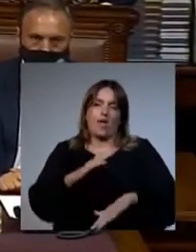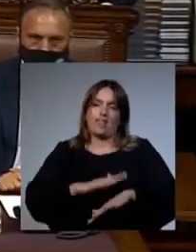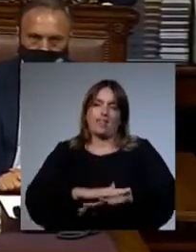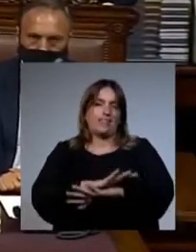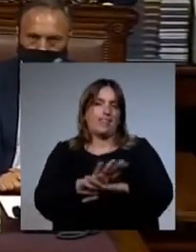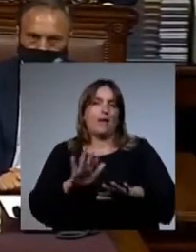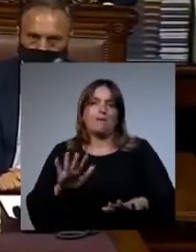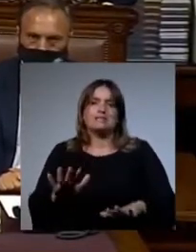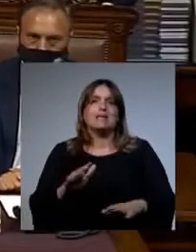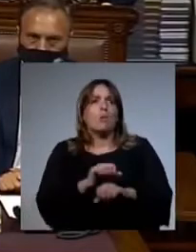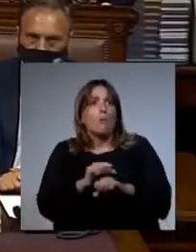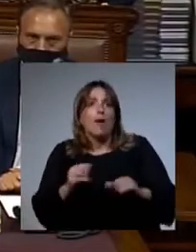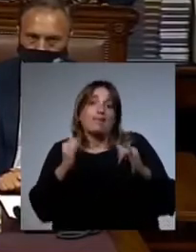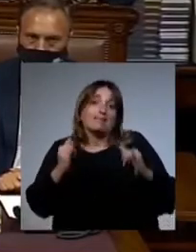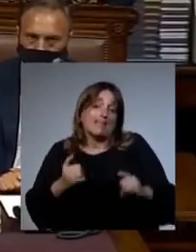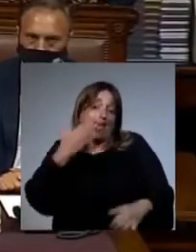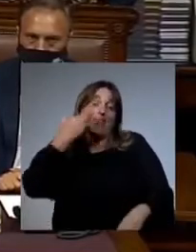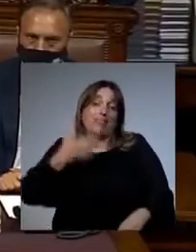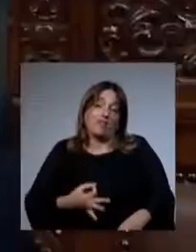aunque puedan ser válidas.